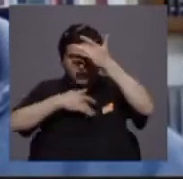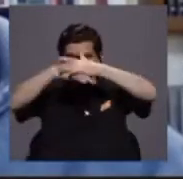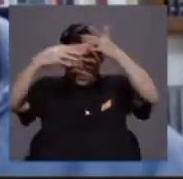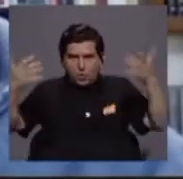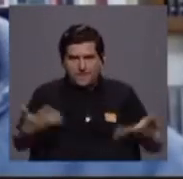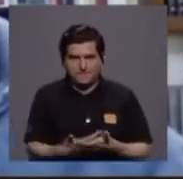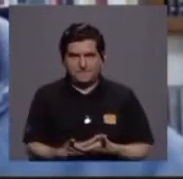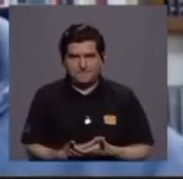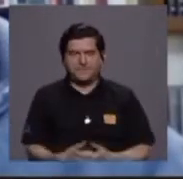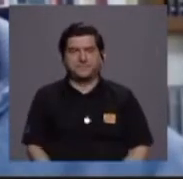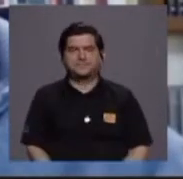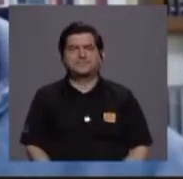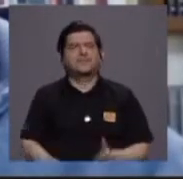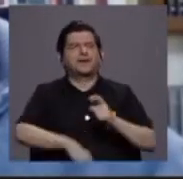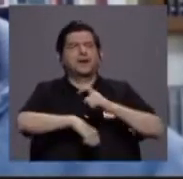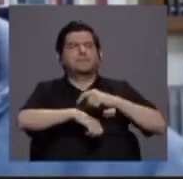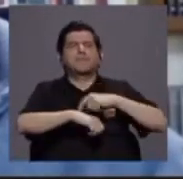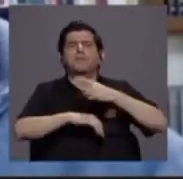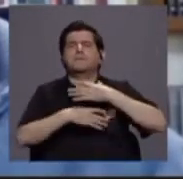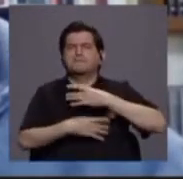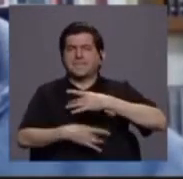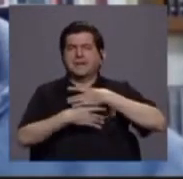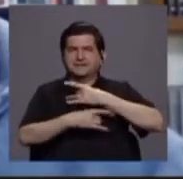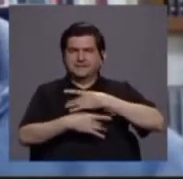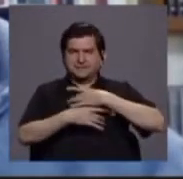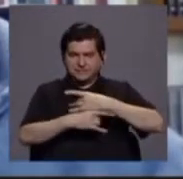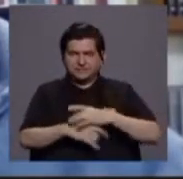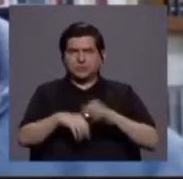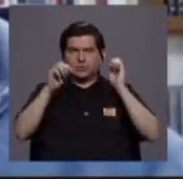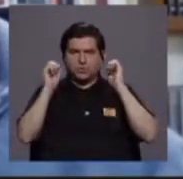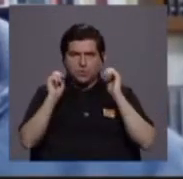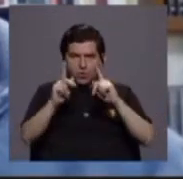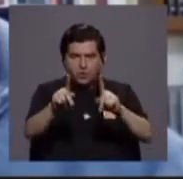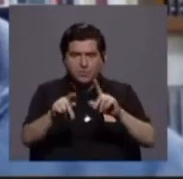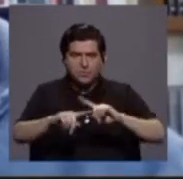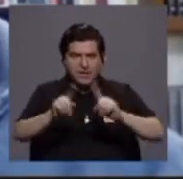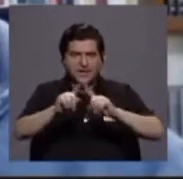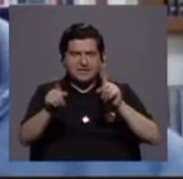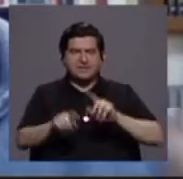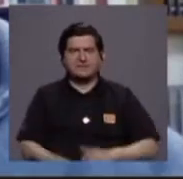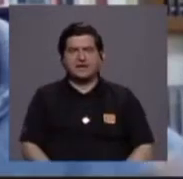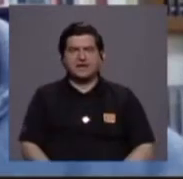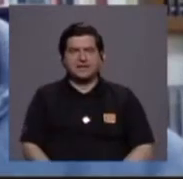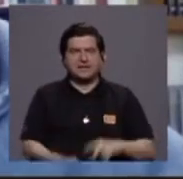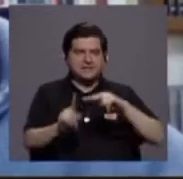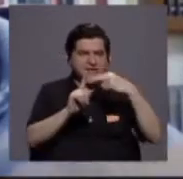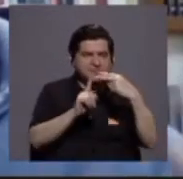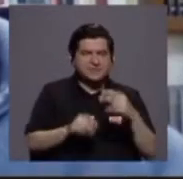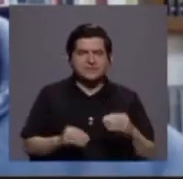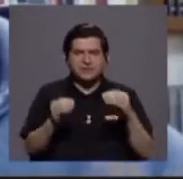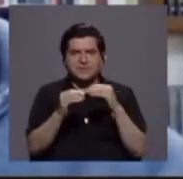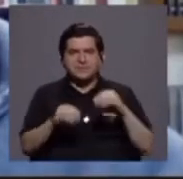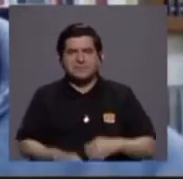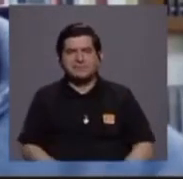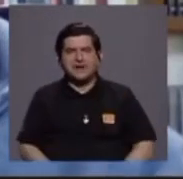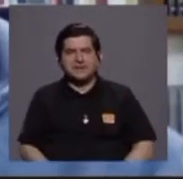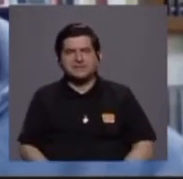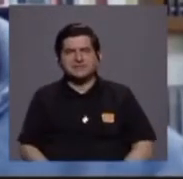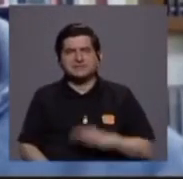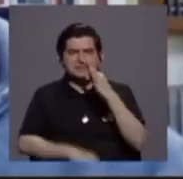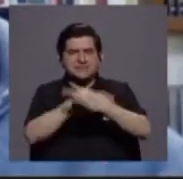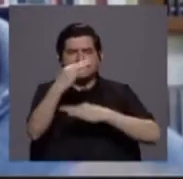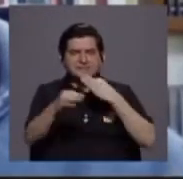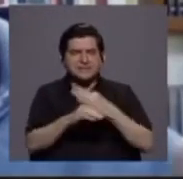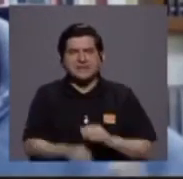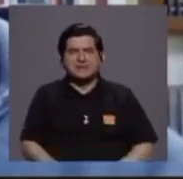Entonces creo que es un momento interesante para darle la oportunidad a otras visiones, ¿no? Más sistemáticas, visiones más